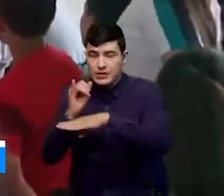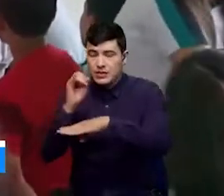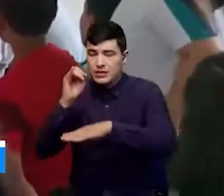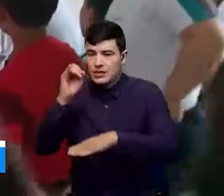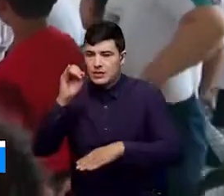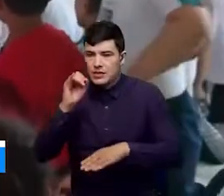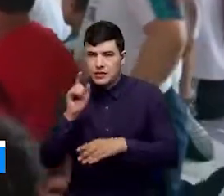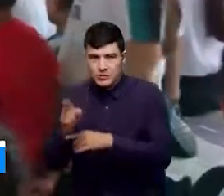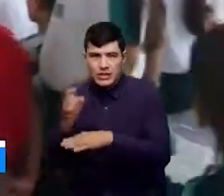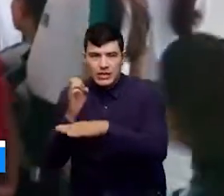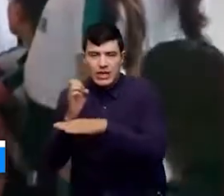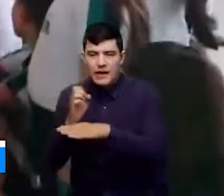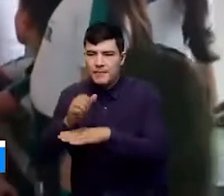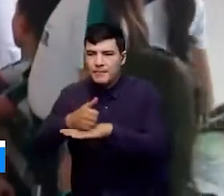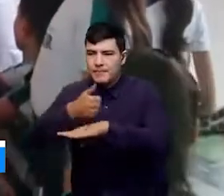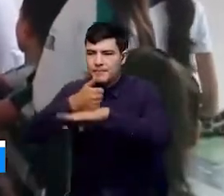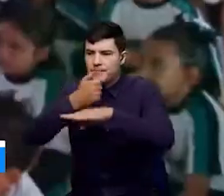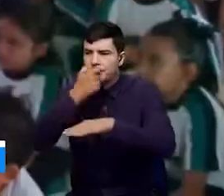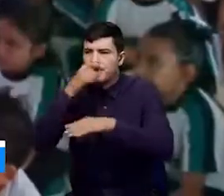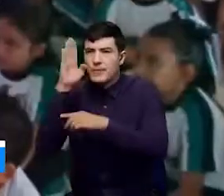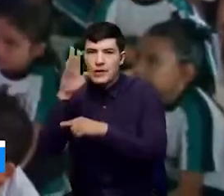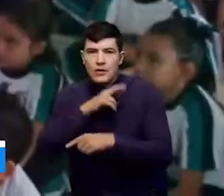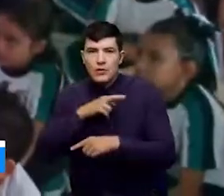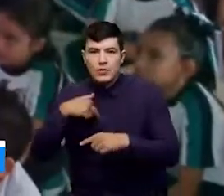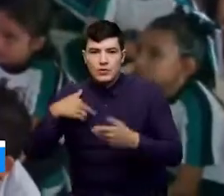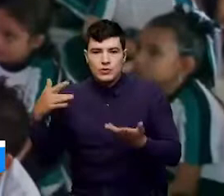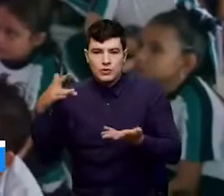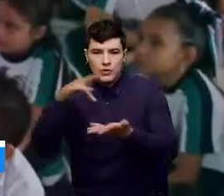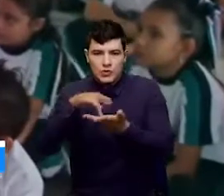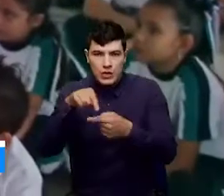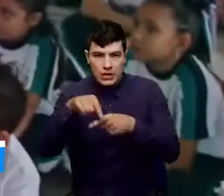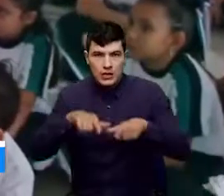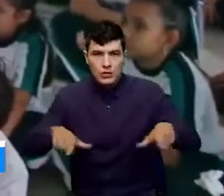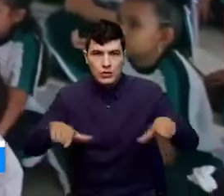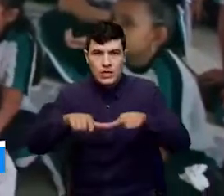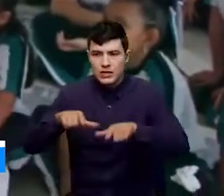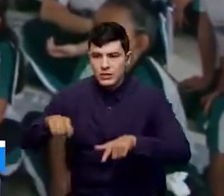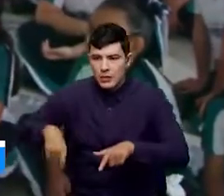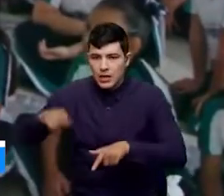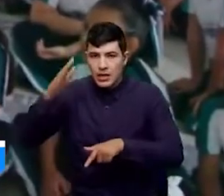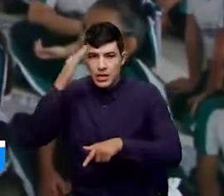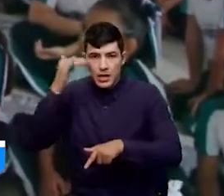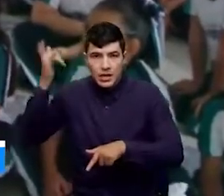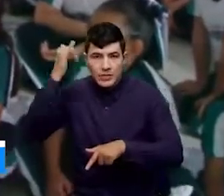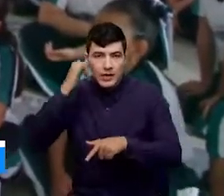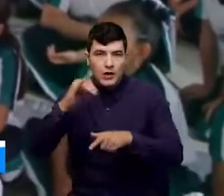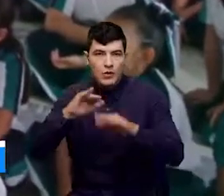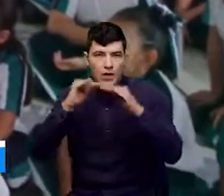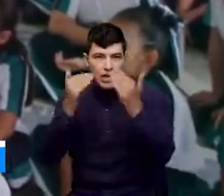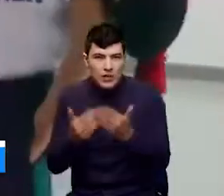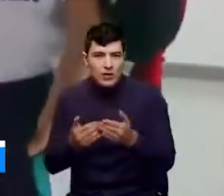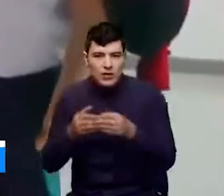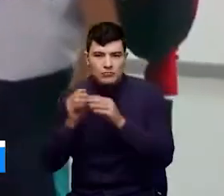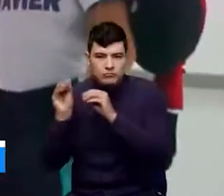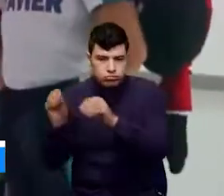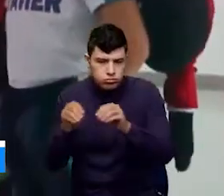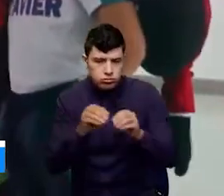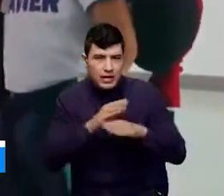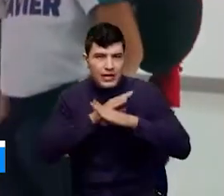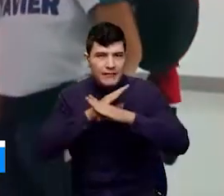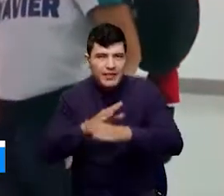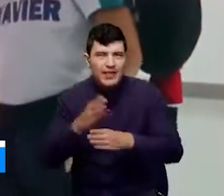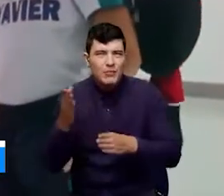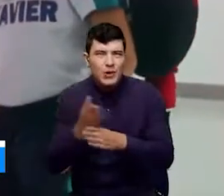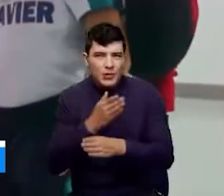intervenir en esos espacios informativos, preventivos, para prevenir cada vez la mitigación de riesgos viales en